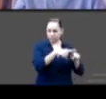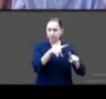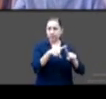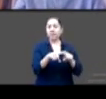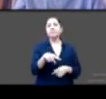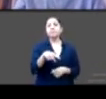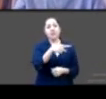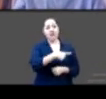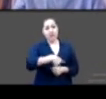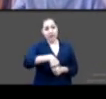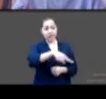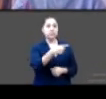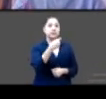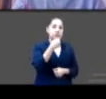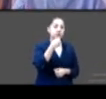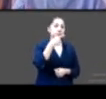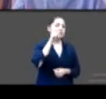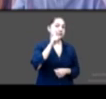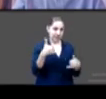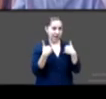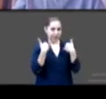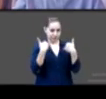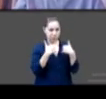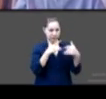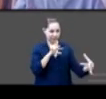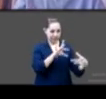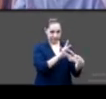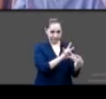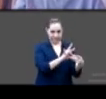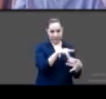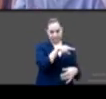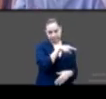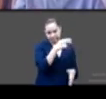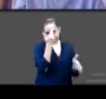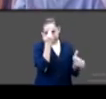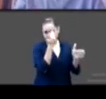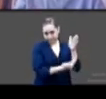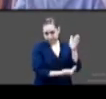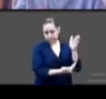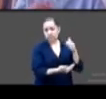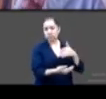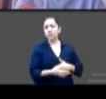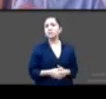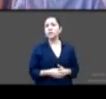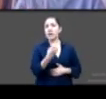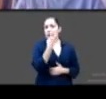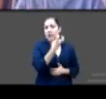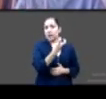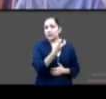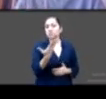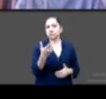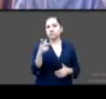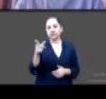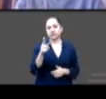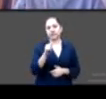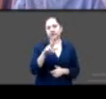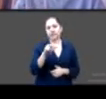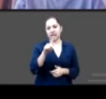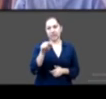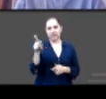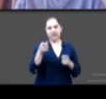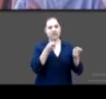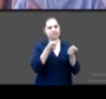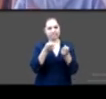víctimas, niños, niñas, adolescentes, estamos viendo que la trata con fines de explotación sexual ha